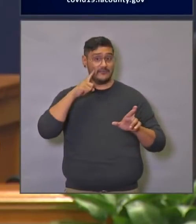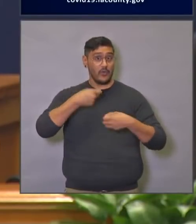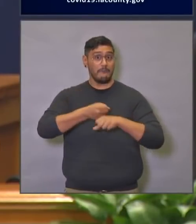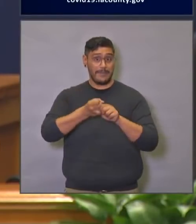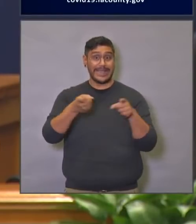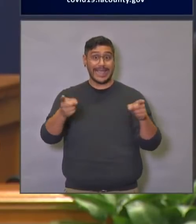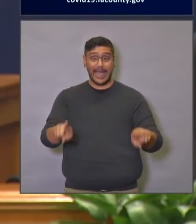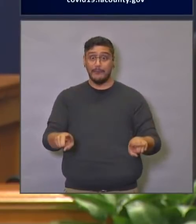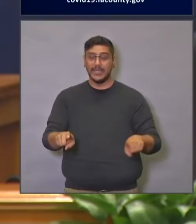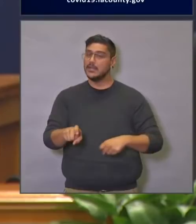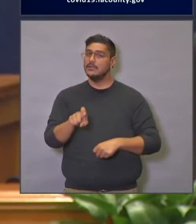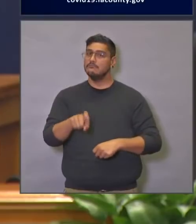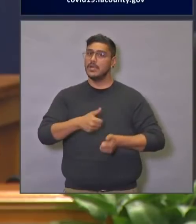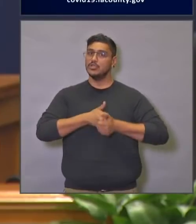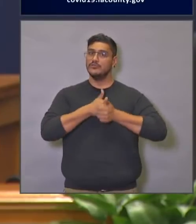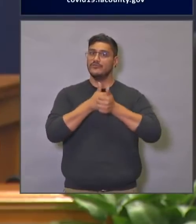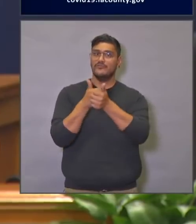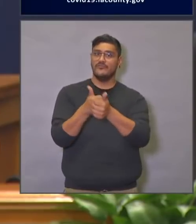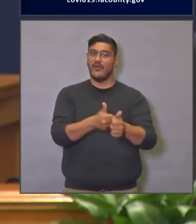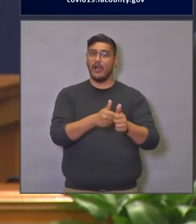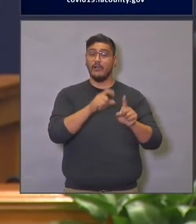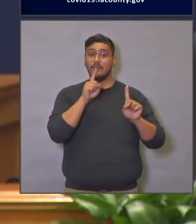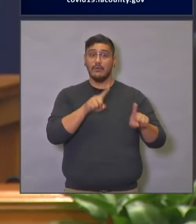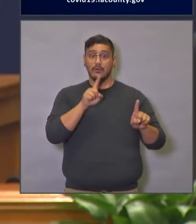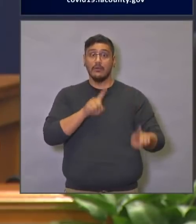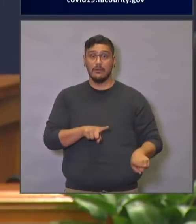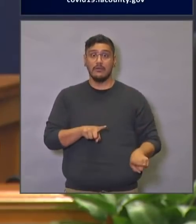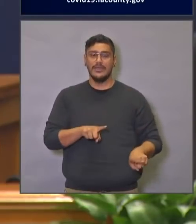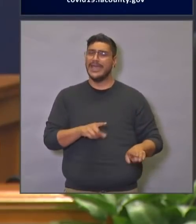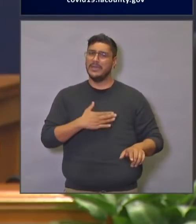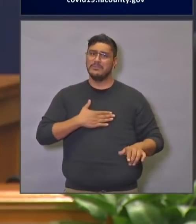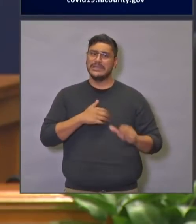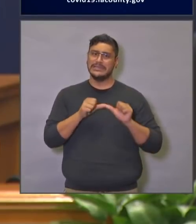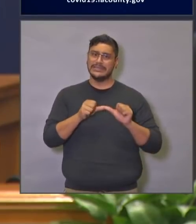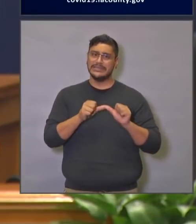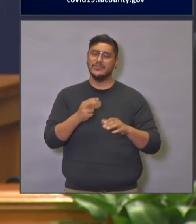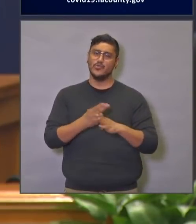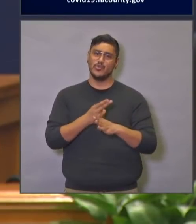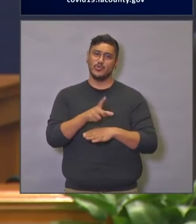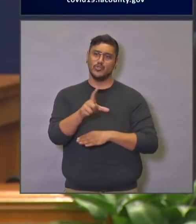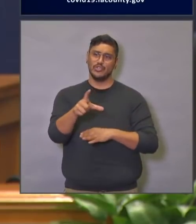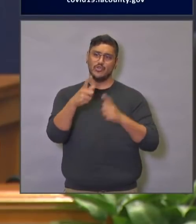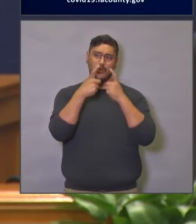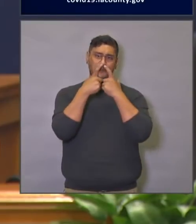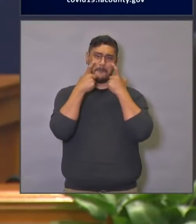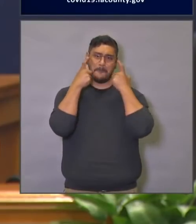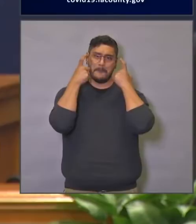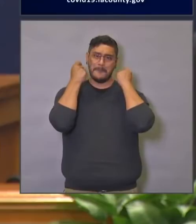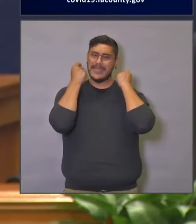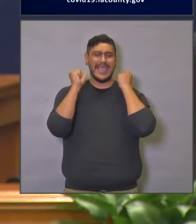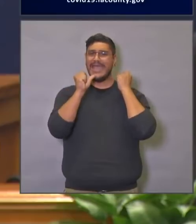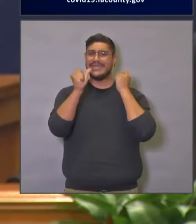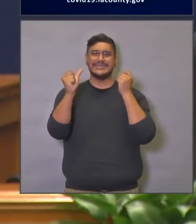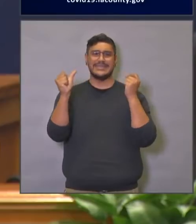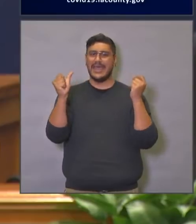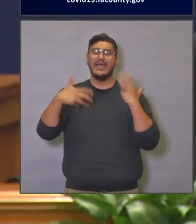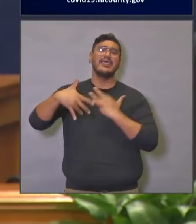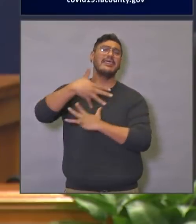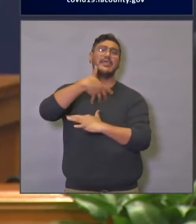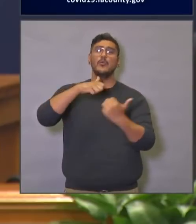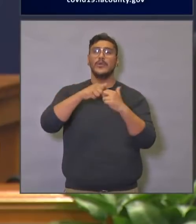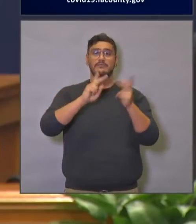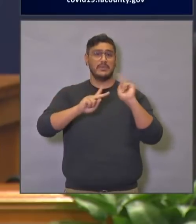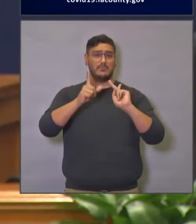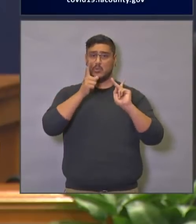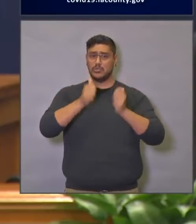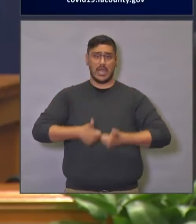Necesitamos cumplir con nuestras directivas y por favor continúen usando su cubreboca y no se reúnan con personas con las que no